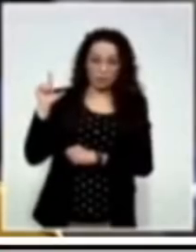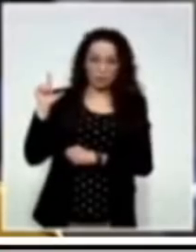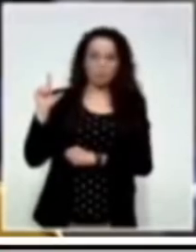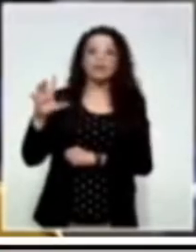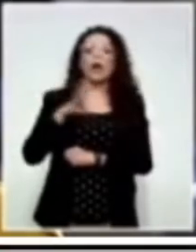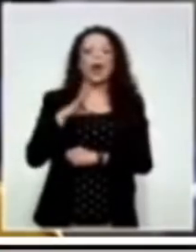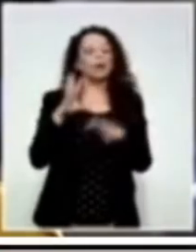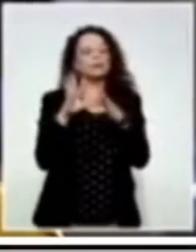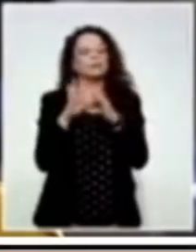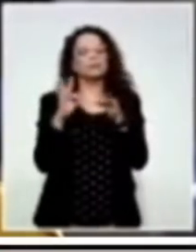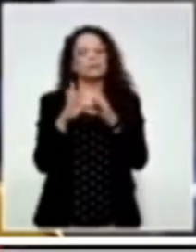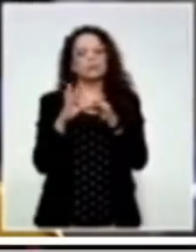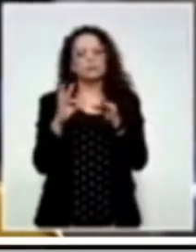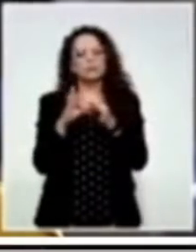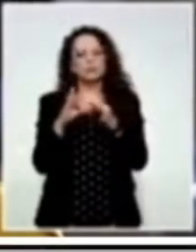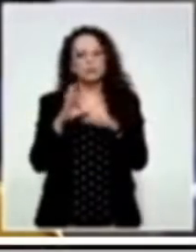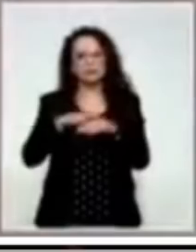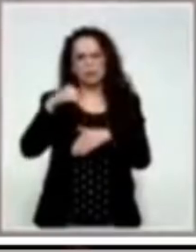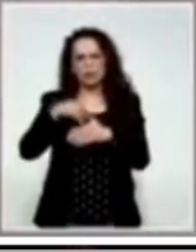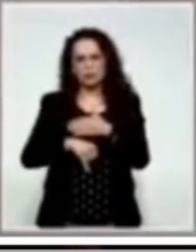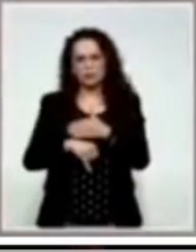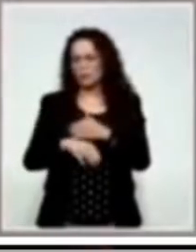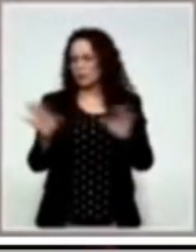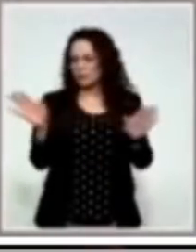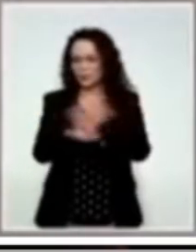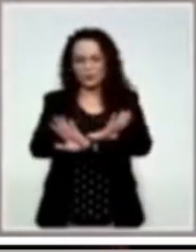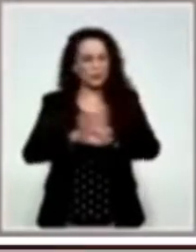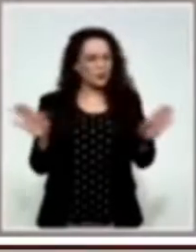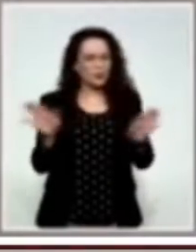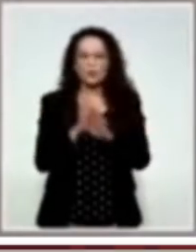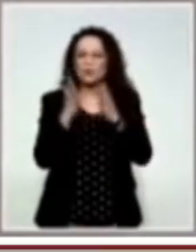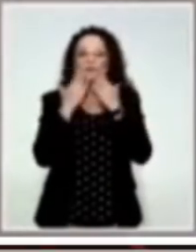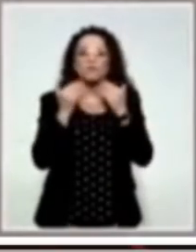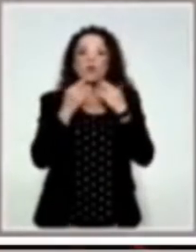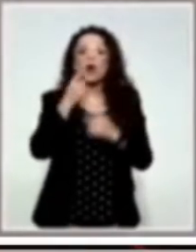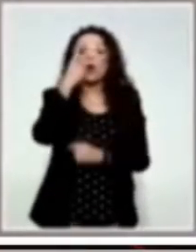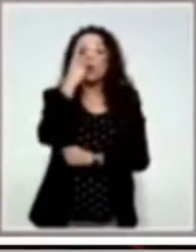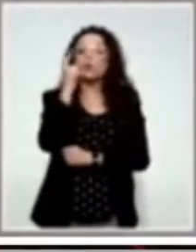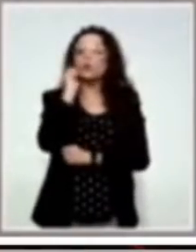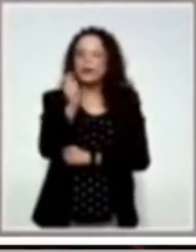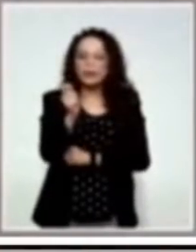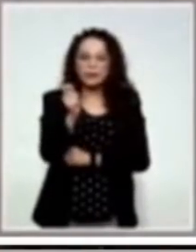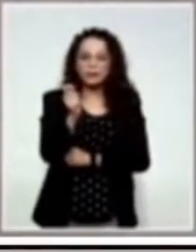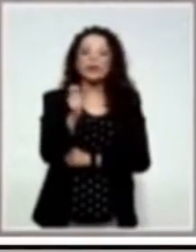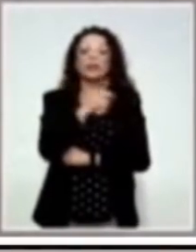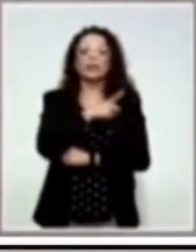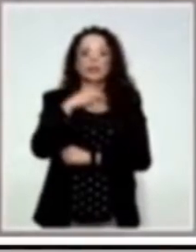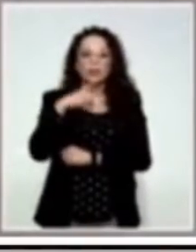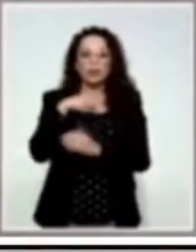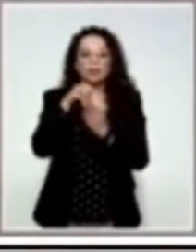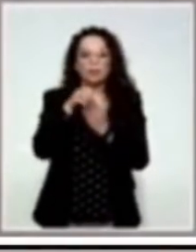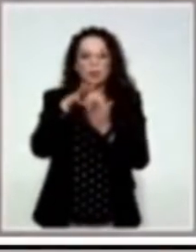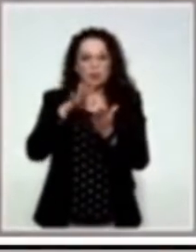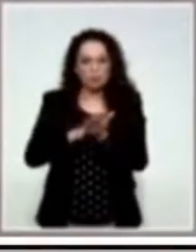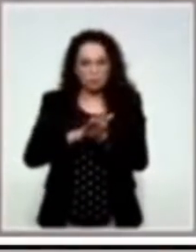asunto precisamente. No hubo ninguna aclaración. Lo único que se pidió es que se incluyera la versión